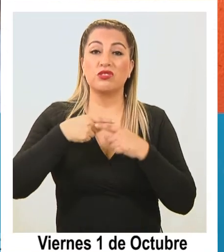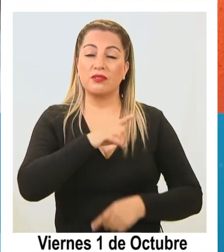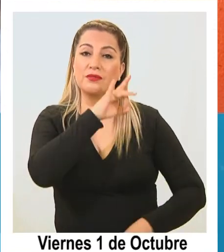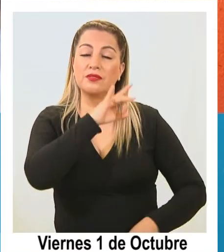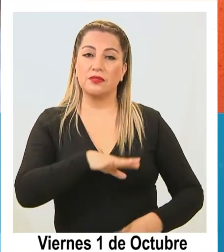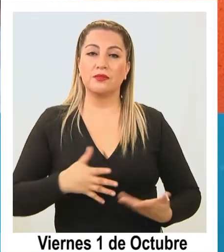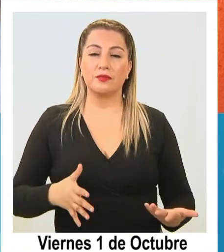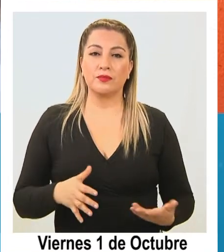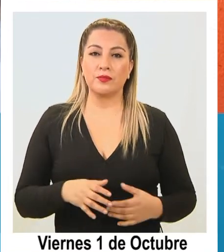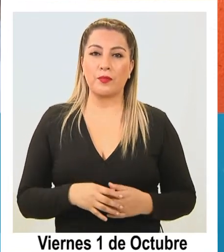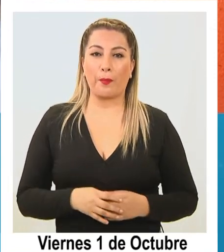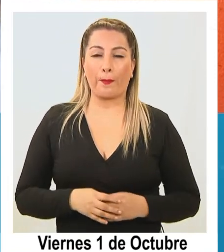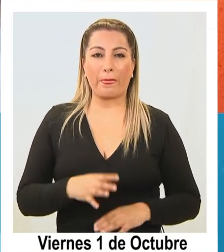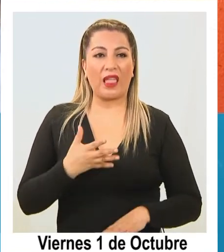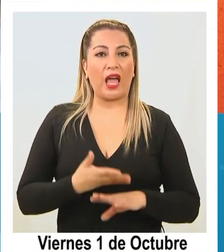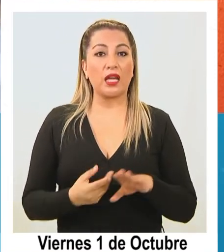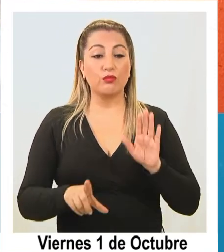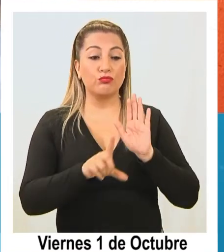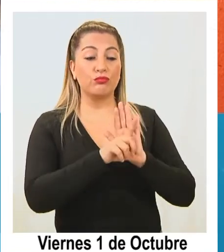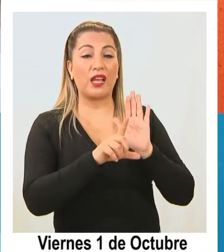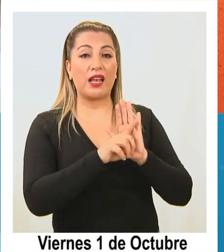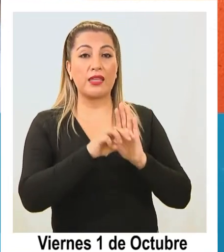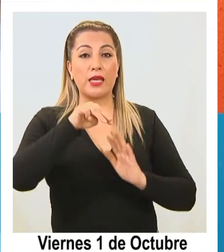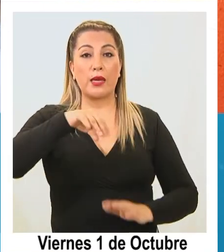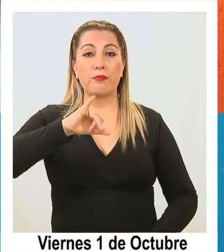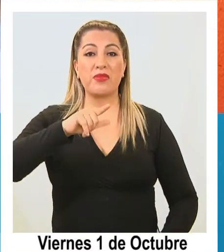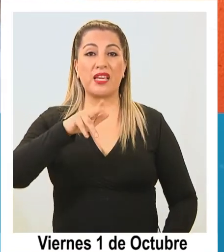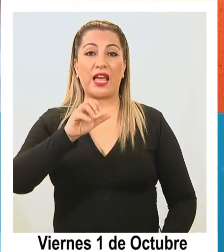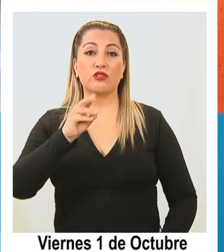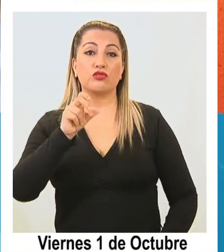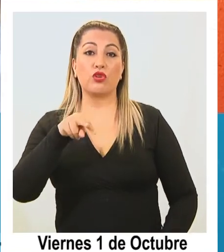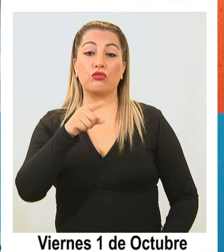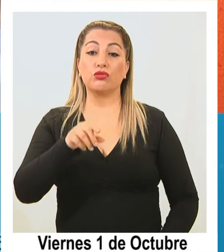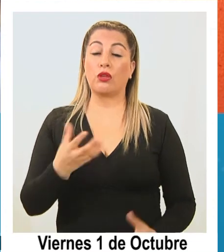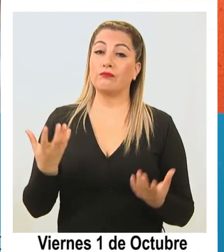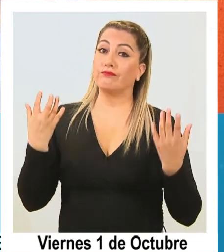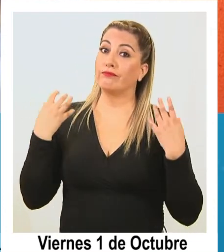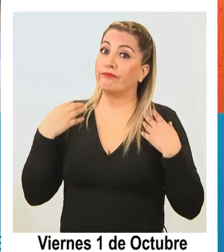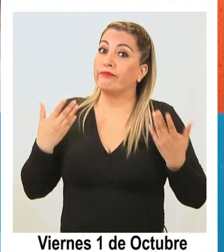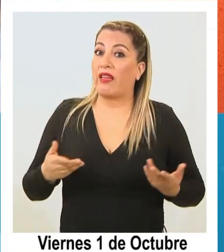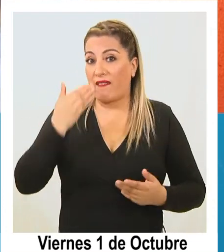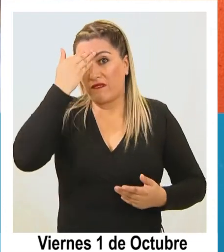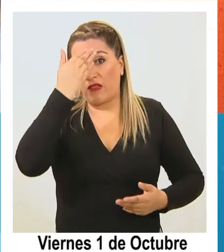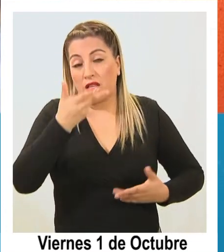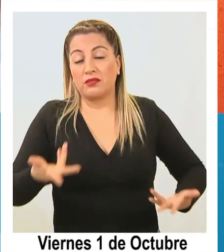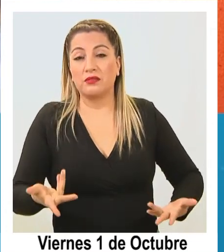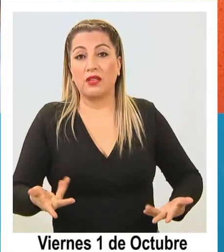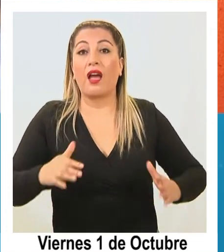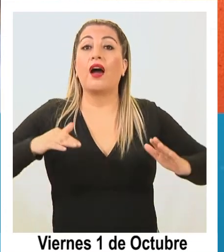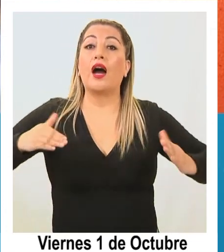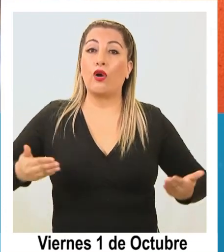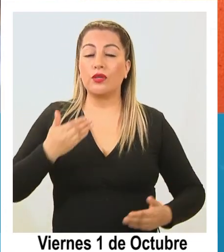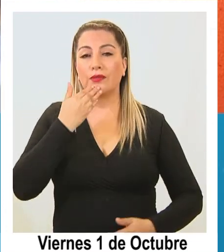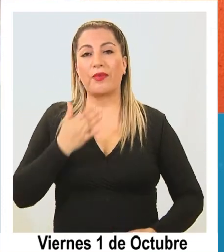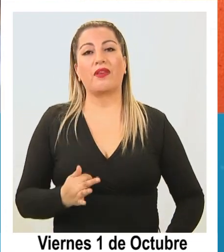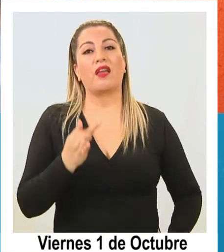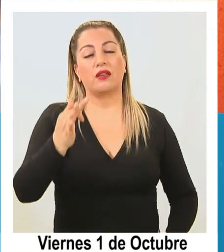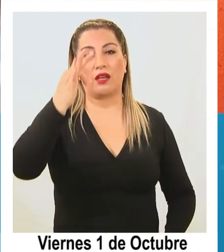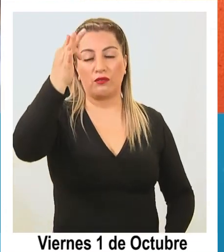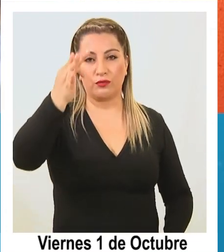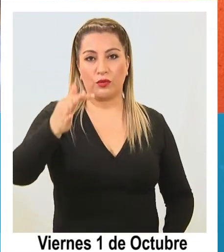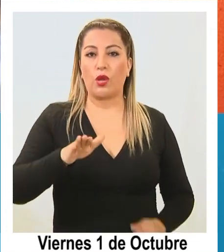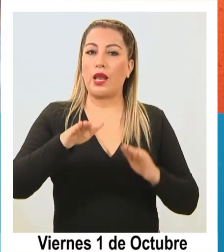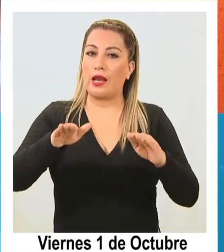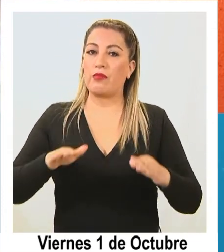dado que se ha dado estas leyes migratorias, tenemos que asumirlo y vamos a tener que enfrentarlo ahora y en el futuro,